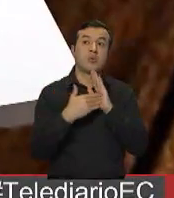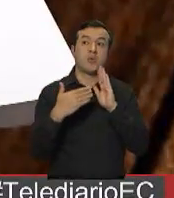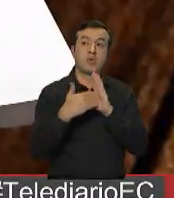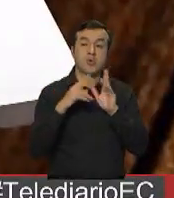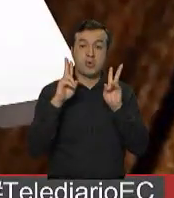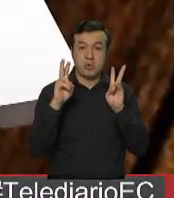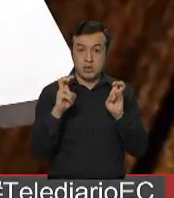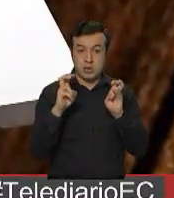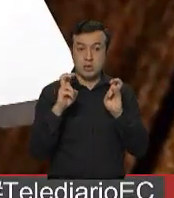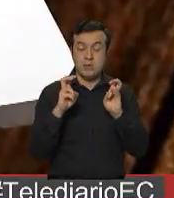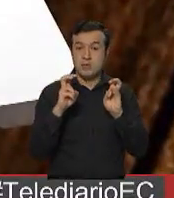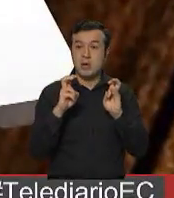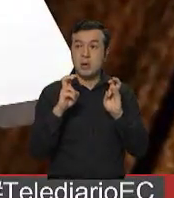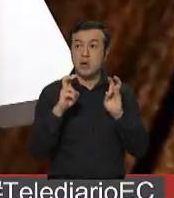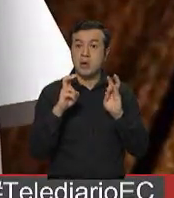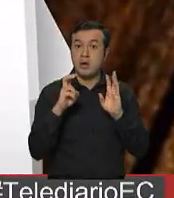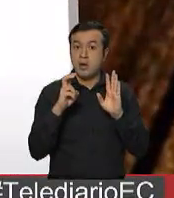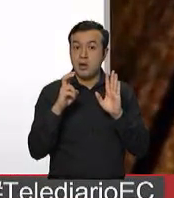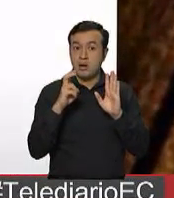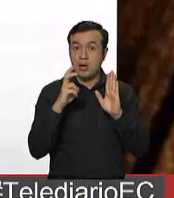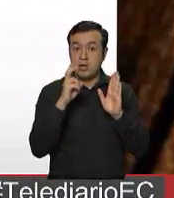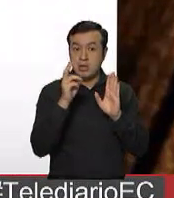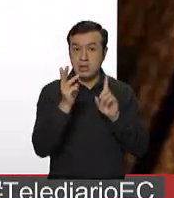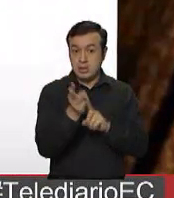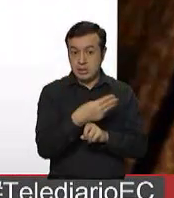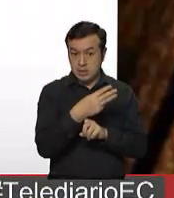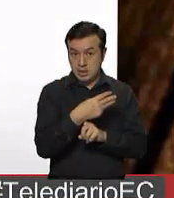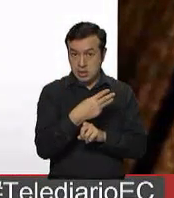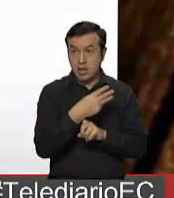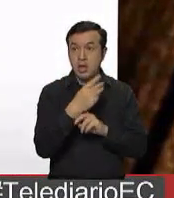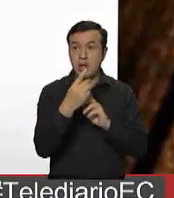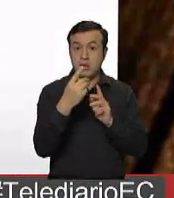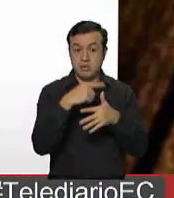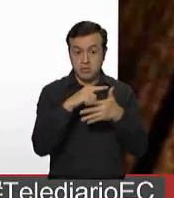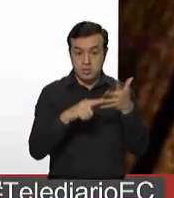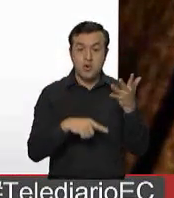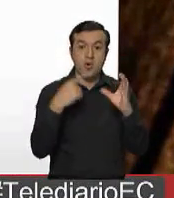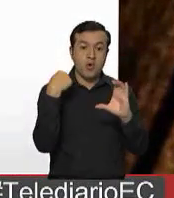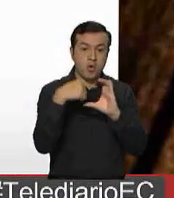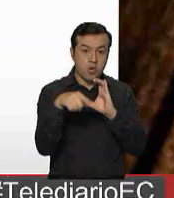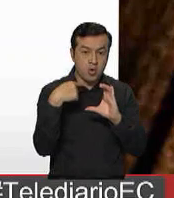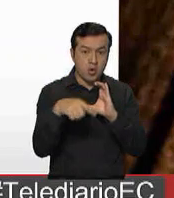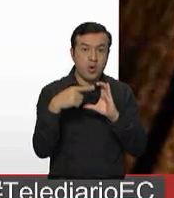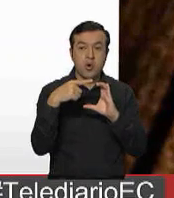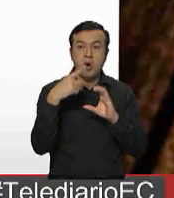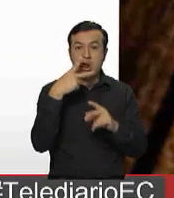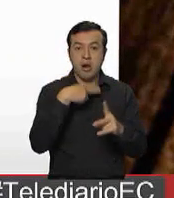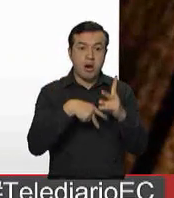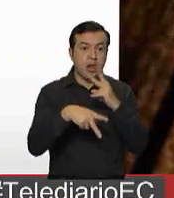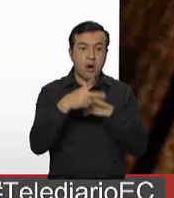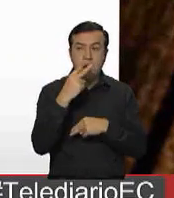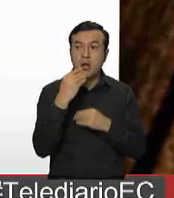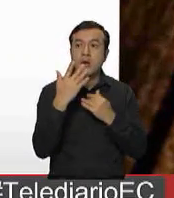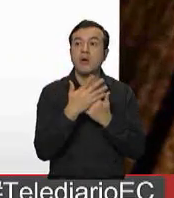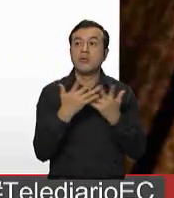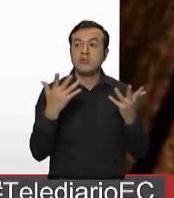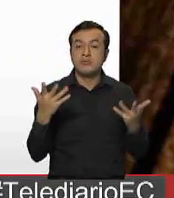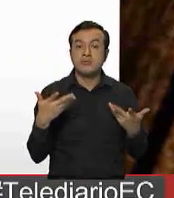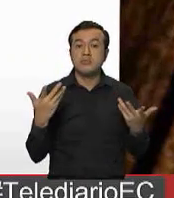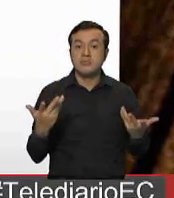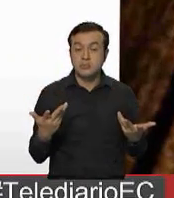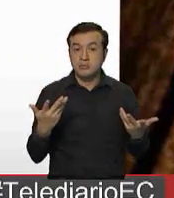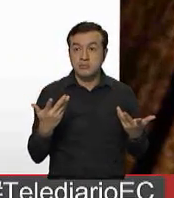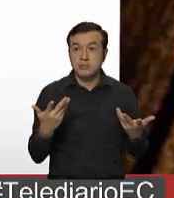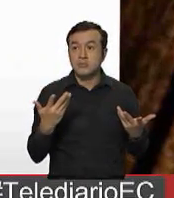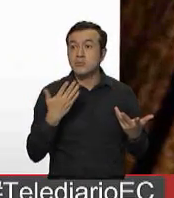sistemas institucionales que, además de incluir el envío de comunicaciones y correos electrónicos falsos, han afectado el normal funcionamiento de